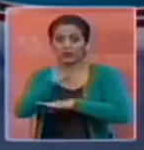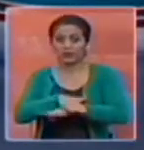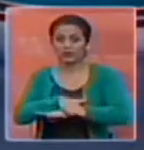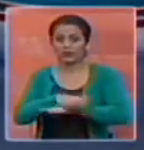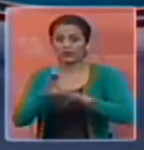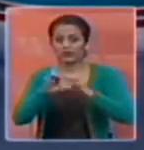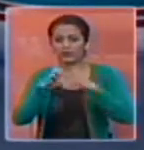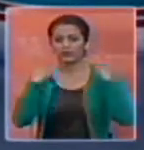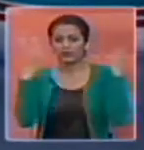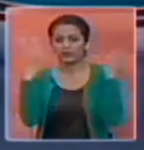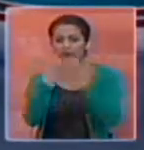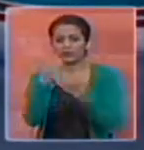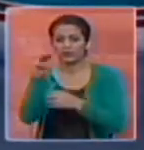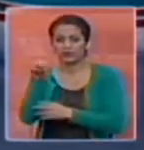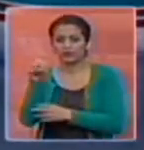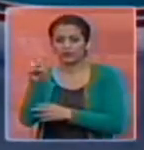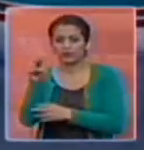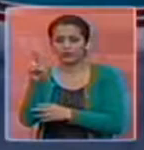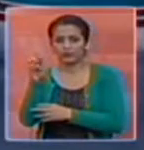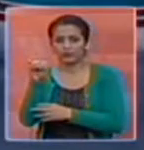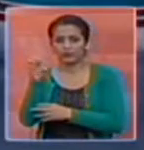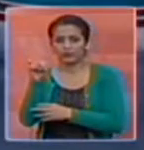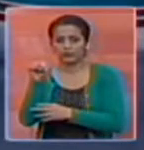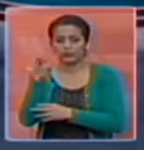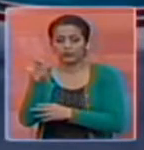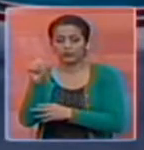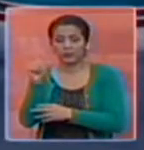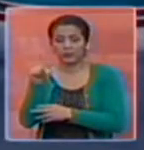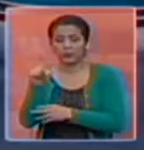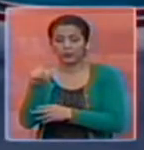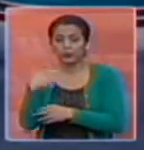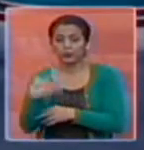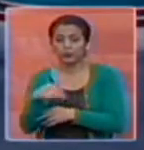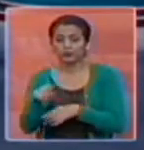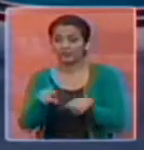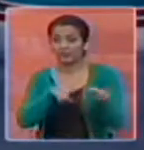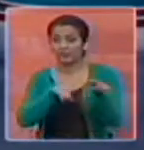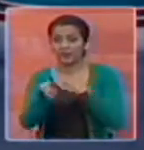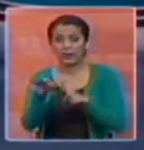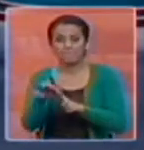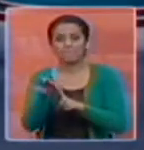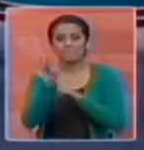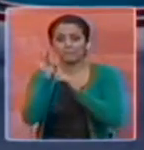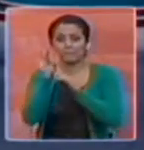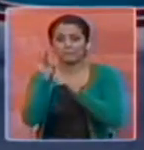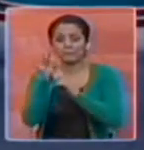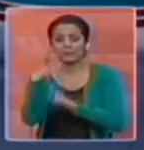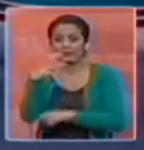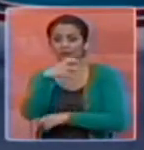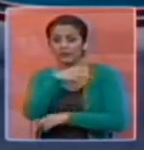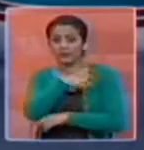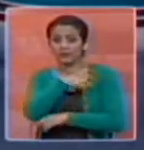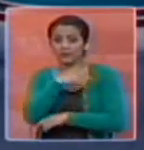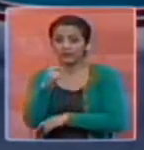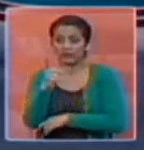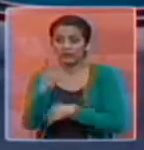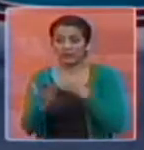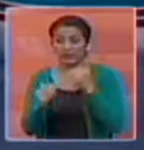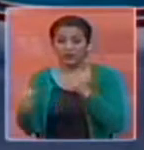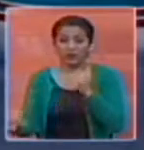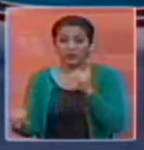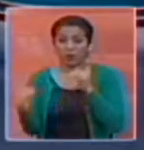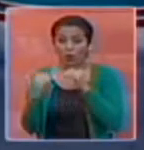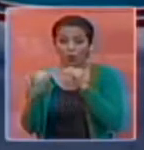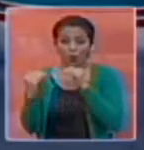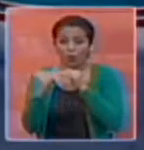del Estadio Monumental. Esta vez un partido con un tinte especial debido a que los amarillos, de conseguir un empate, se